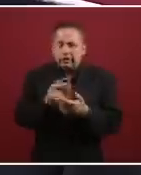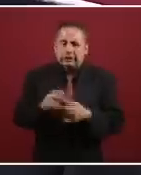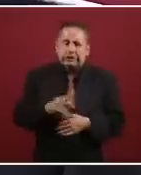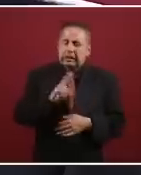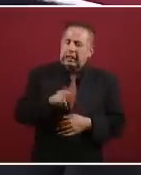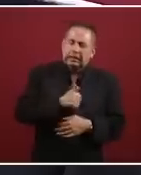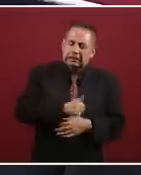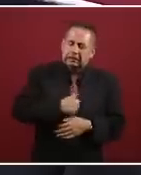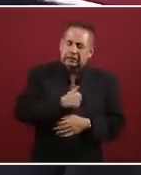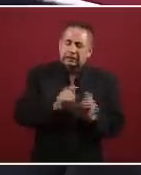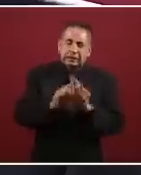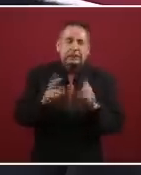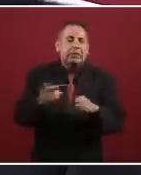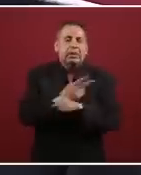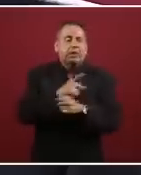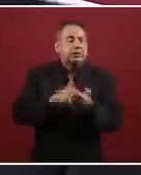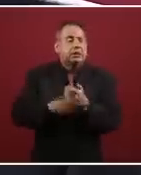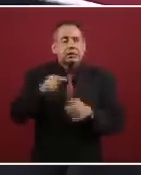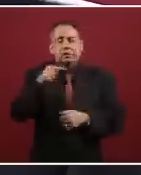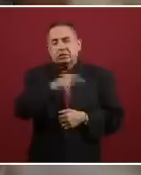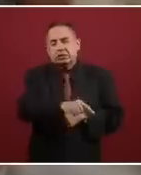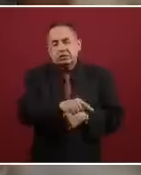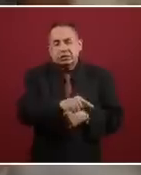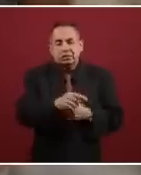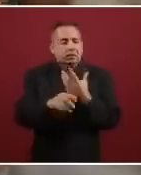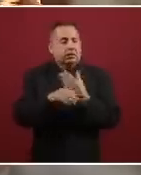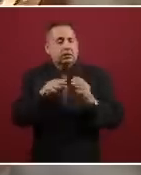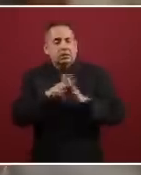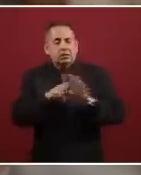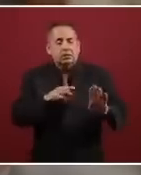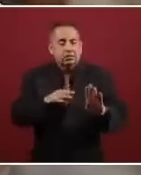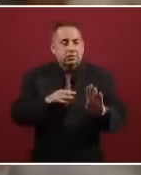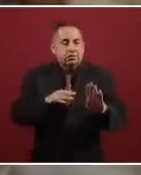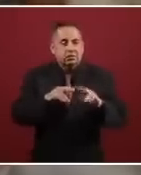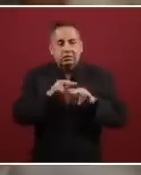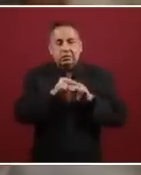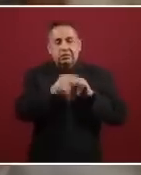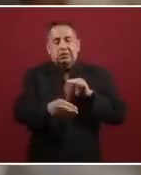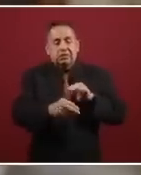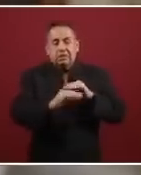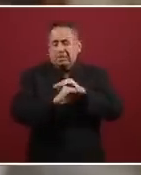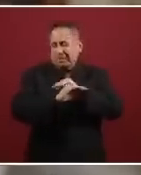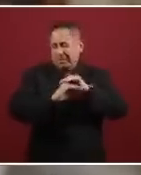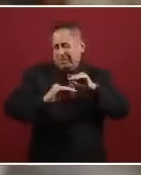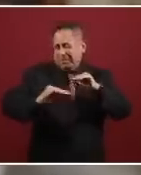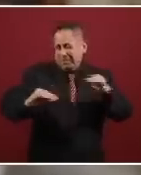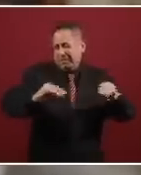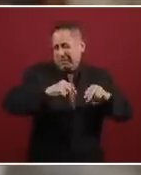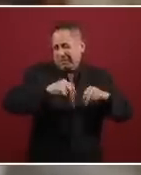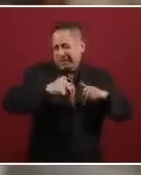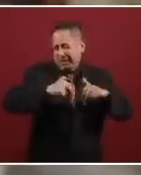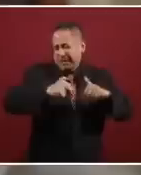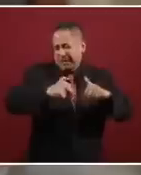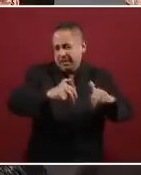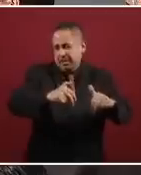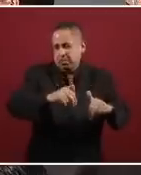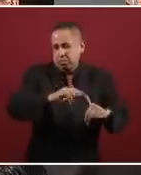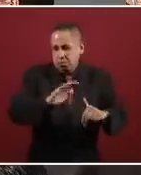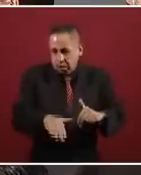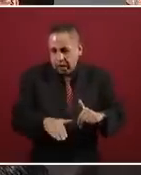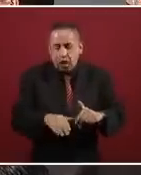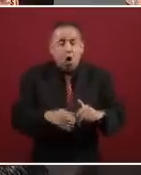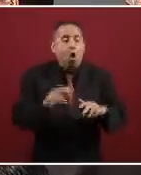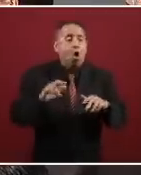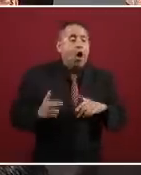como las que han estado ocurriendo también de migrantes que se lanzan al desierto y que están muriendo, y también en el río